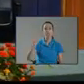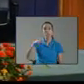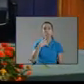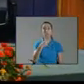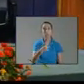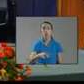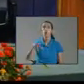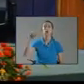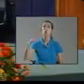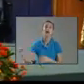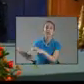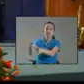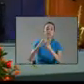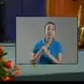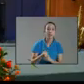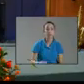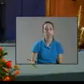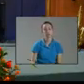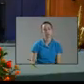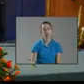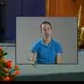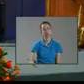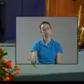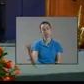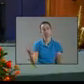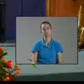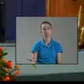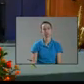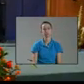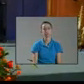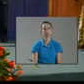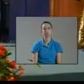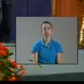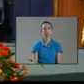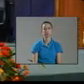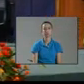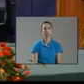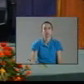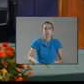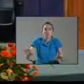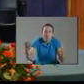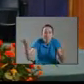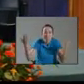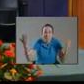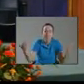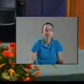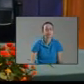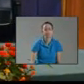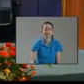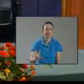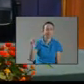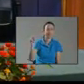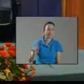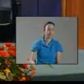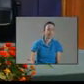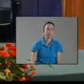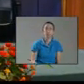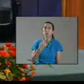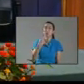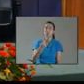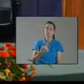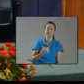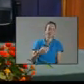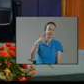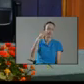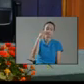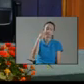profetiza y te dice la vida, hermano. Y es un joven. El otro, un adorador, anda de gira